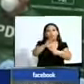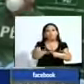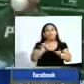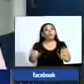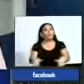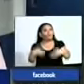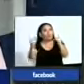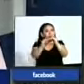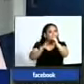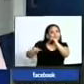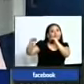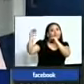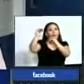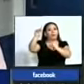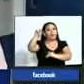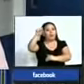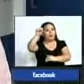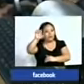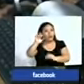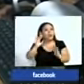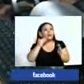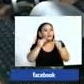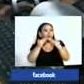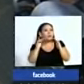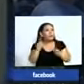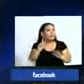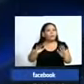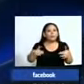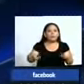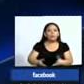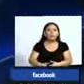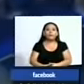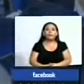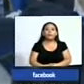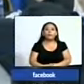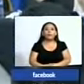del Tribunal Supremo Electoral explicaron los motivos.